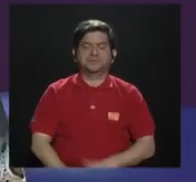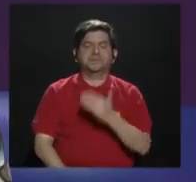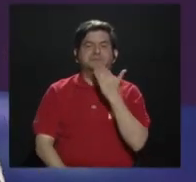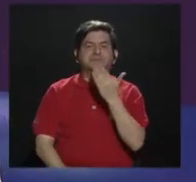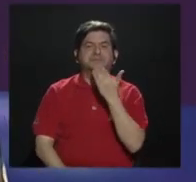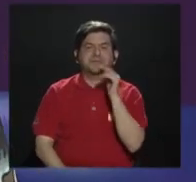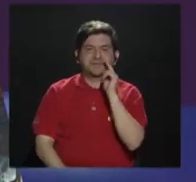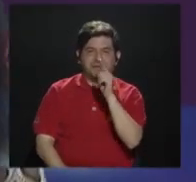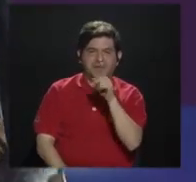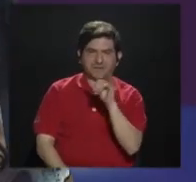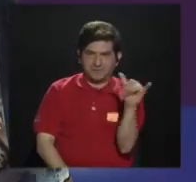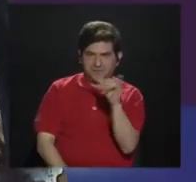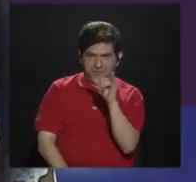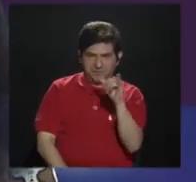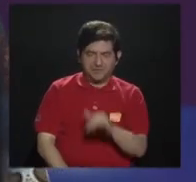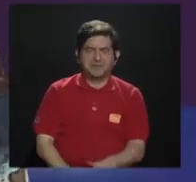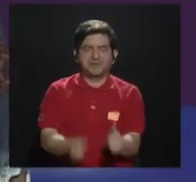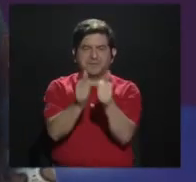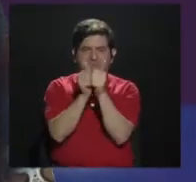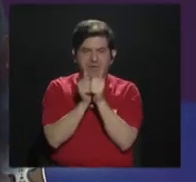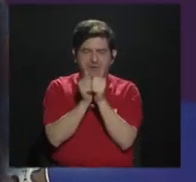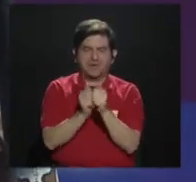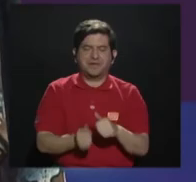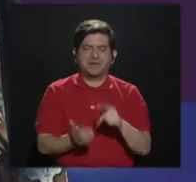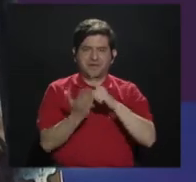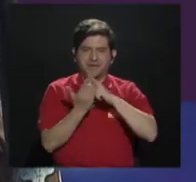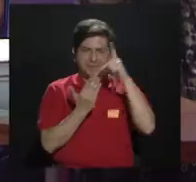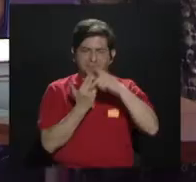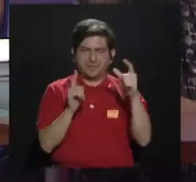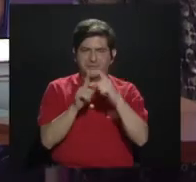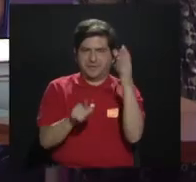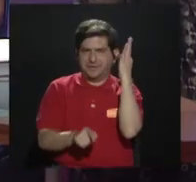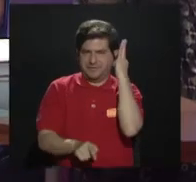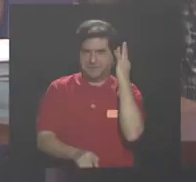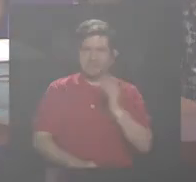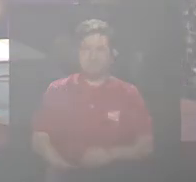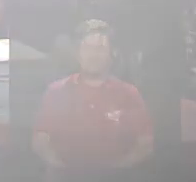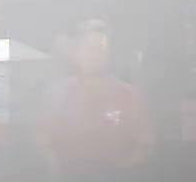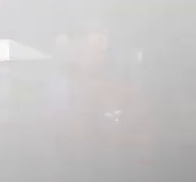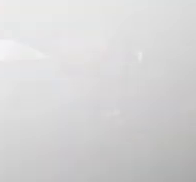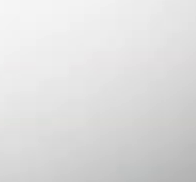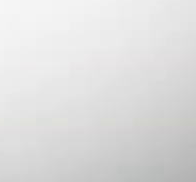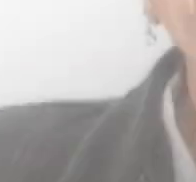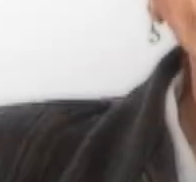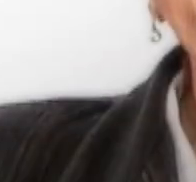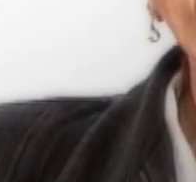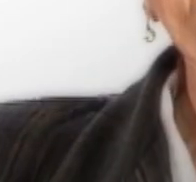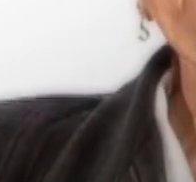Gracias a ustedes también por acompañarnos en Palabra de Mujer. Gracias.